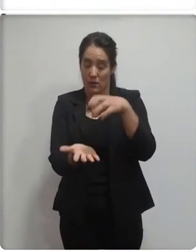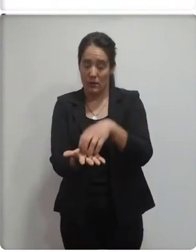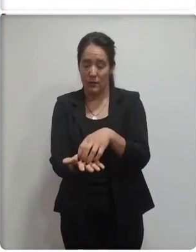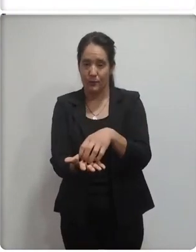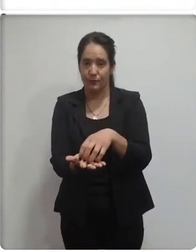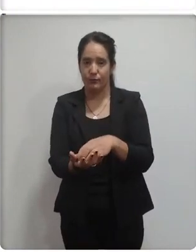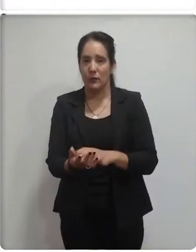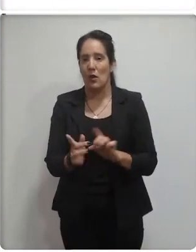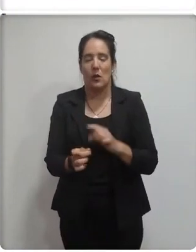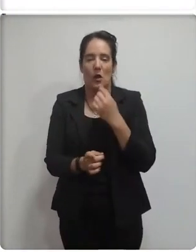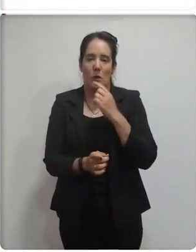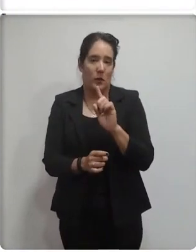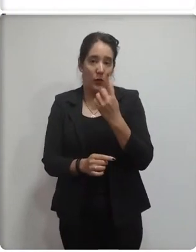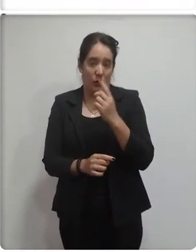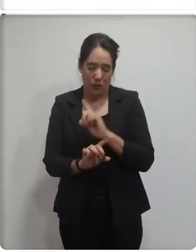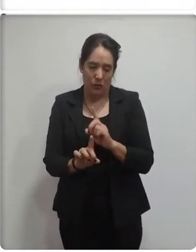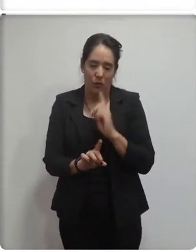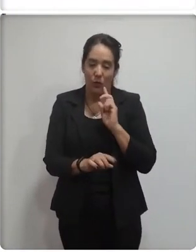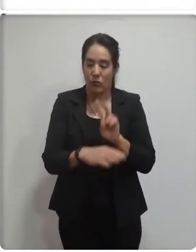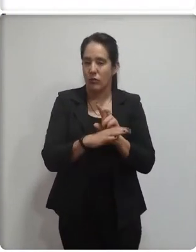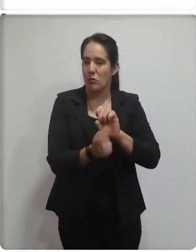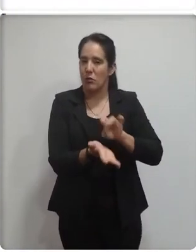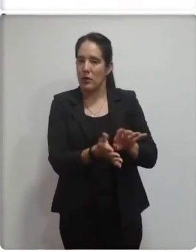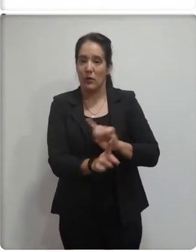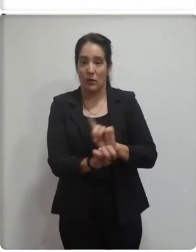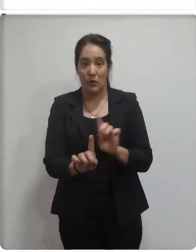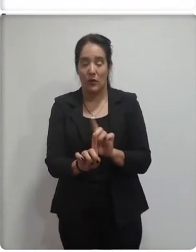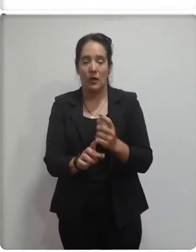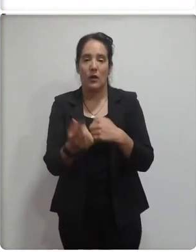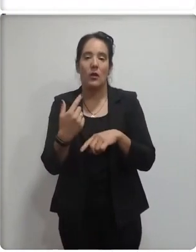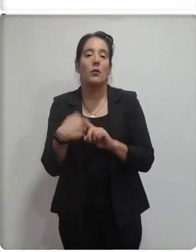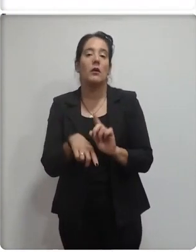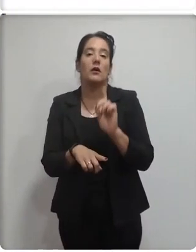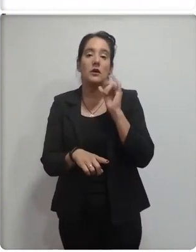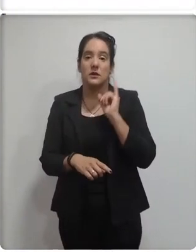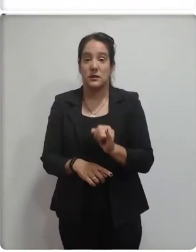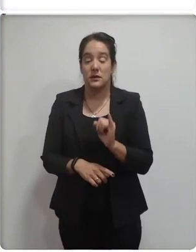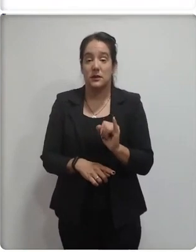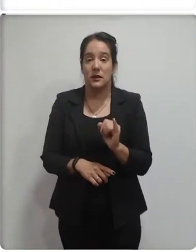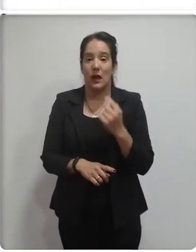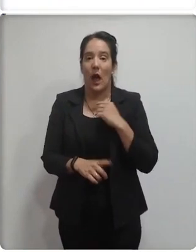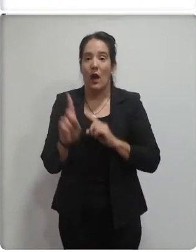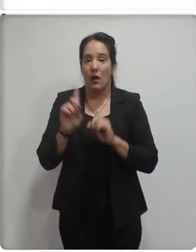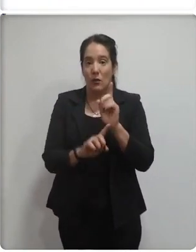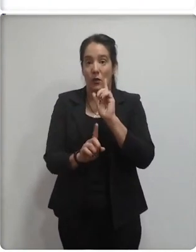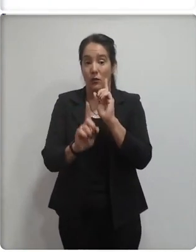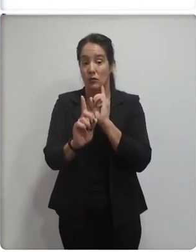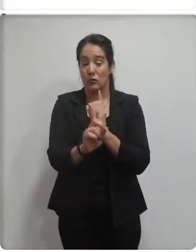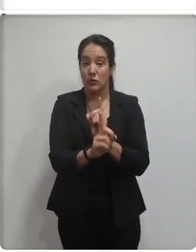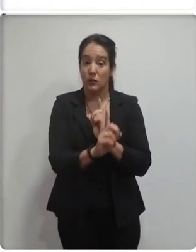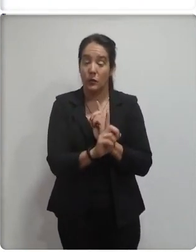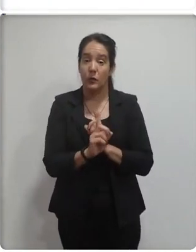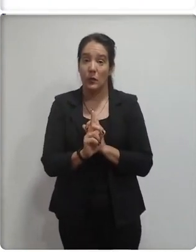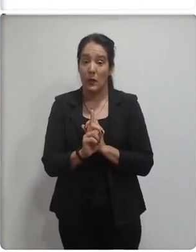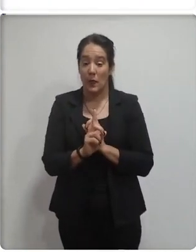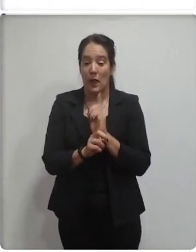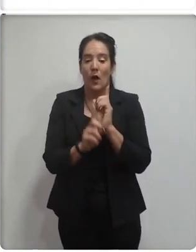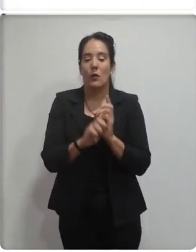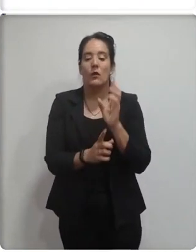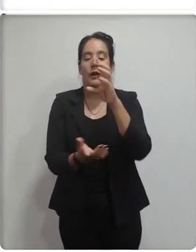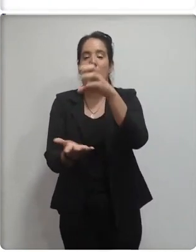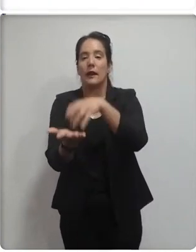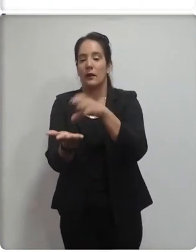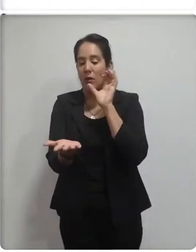primero. No vamos a dejar atender al resto, obviamente, pero sí vamos a tener algunos de nuestros pacientes siendo atendidos en este